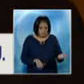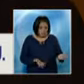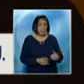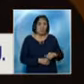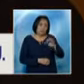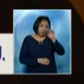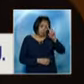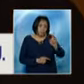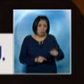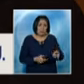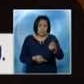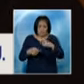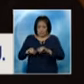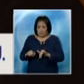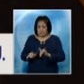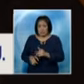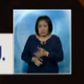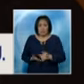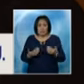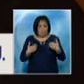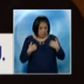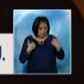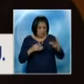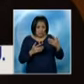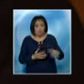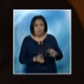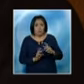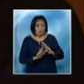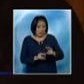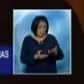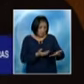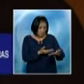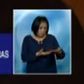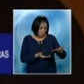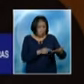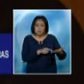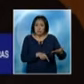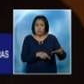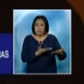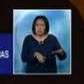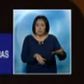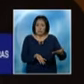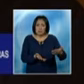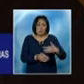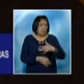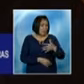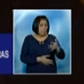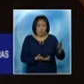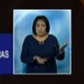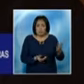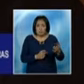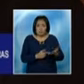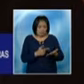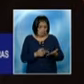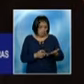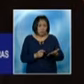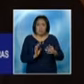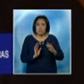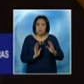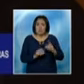Lima. Tengo resultado ya de criminalística. Y la falla ha sido, en cualquier momento iba a